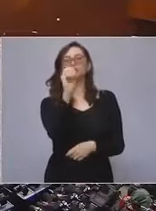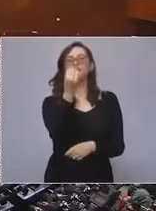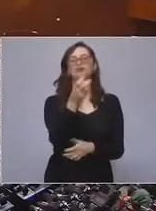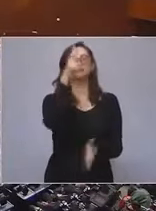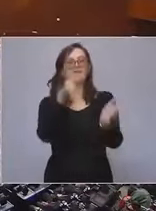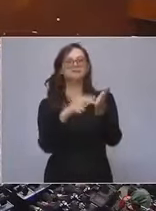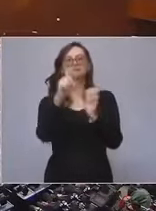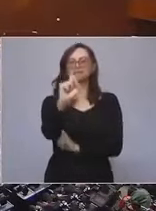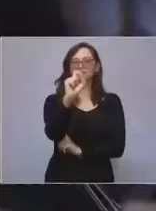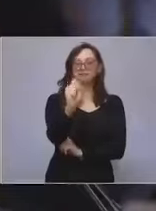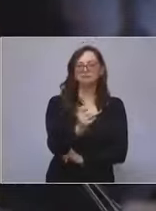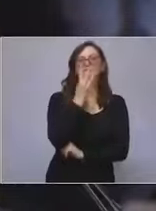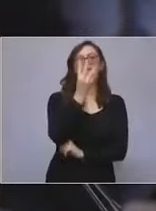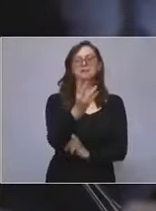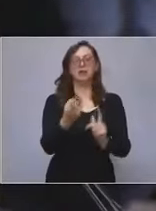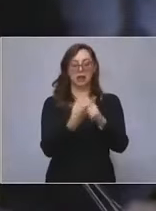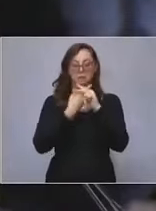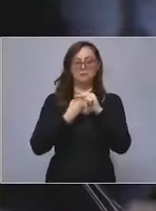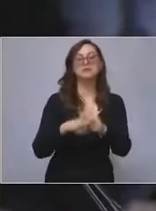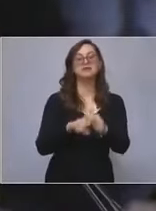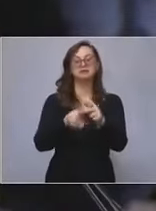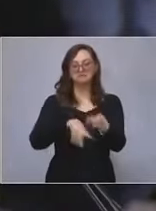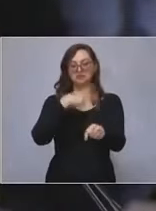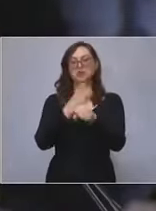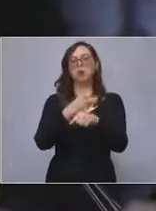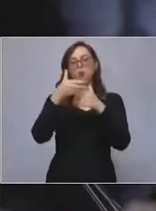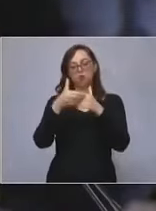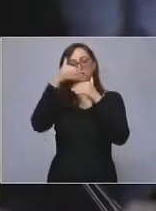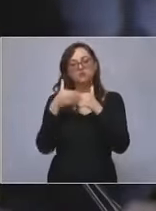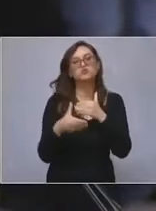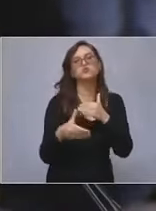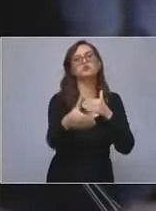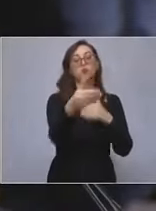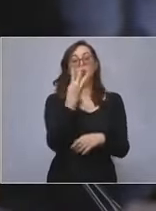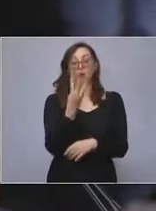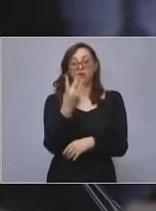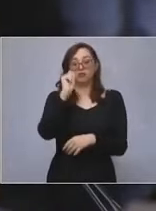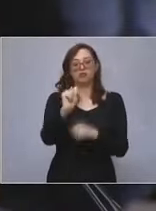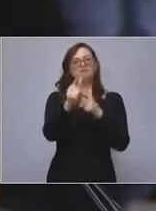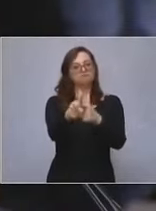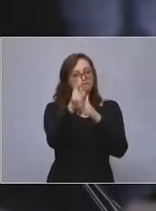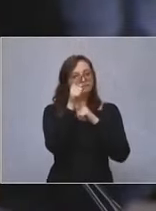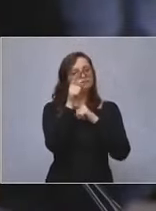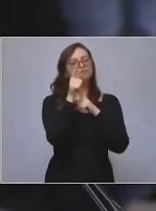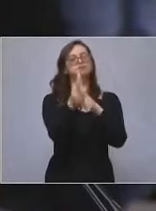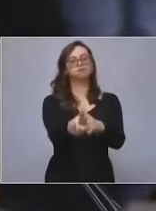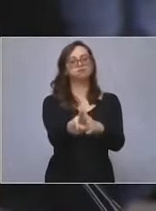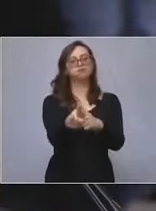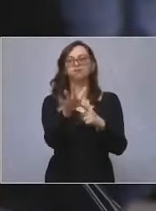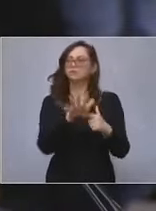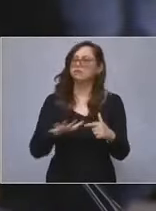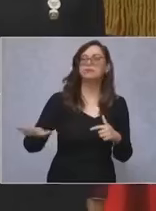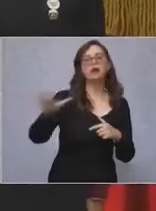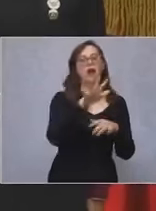1 de octubre del 2024, inicia la segunda etapa, el segundo piso de la cuarta transformación de la vida pública de